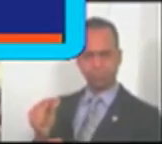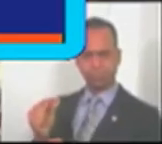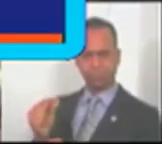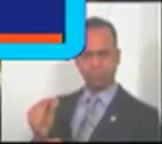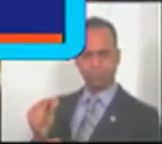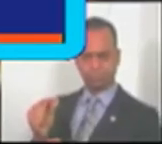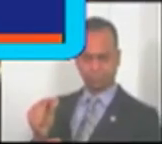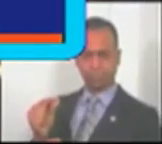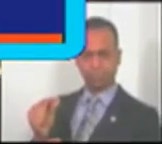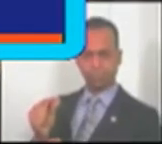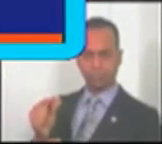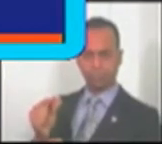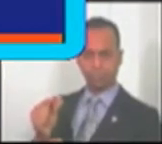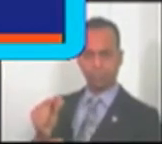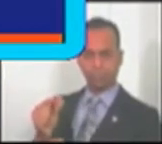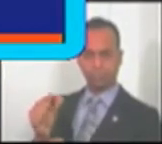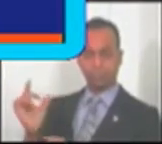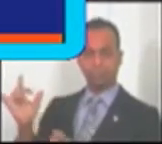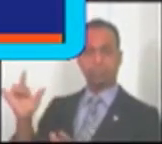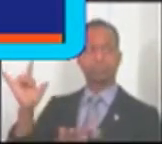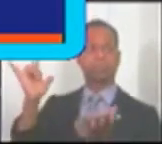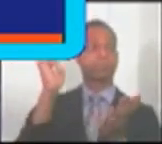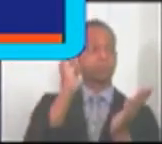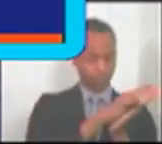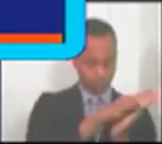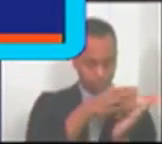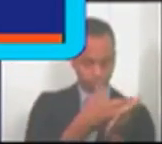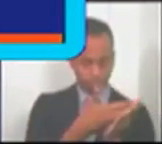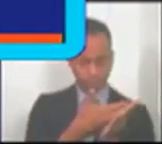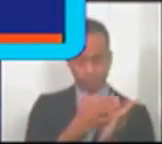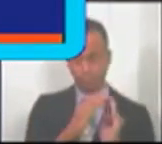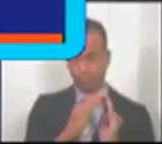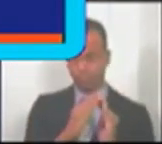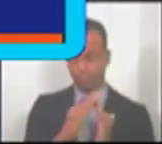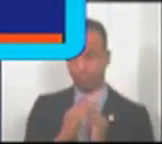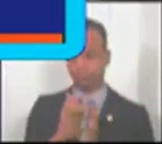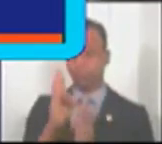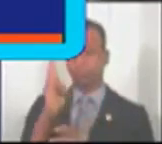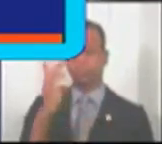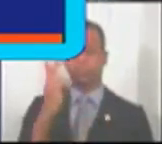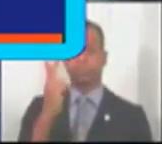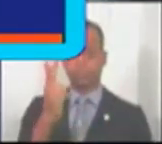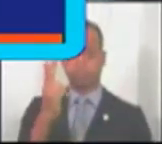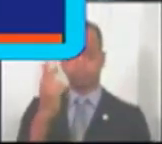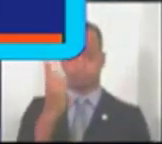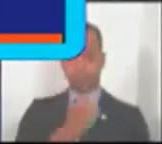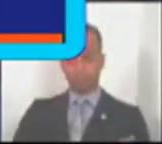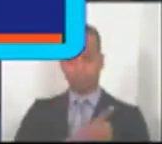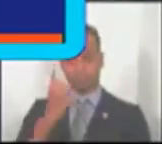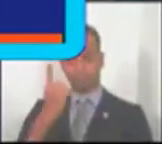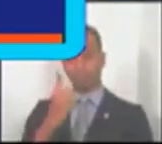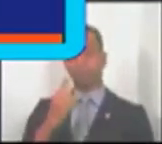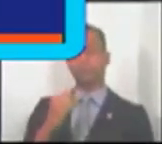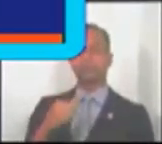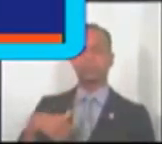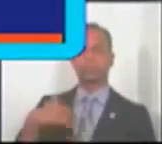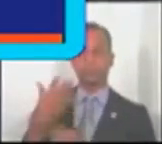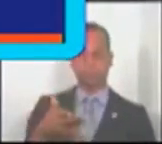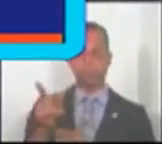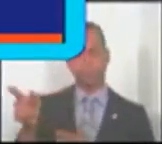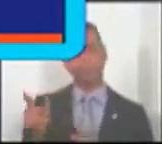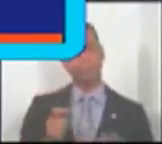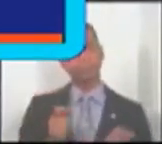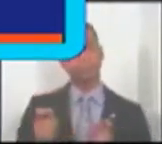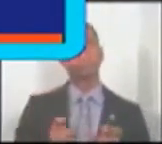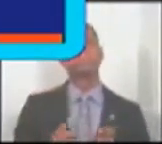casi, dos días después. Correcto. Y la que suele mandar en las cuestiones familiares decidió